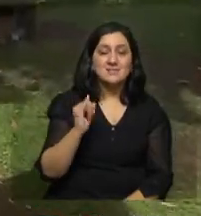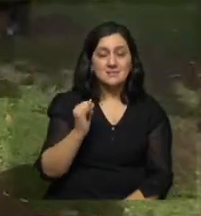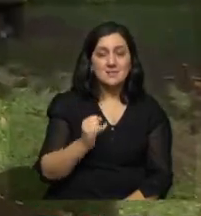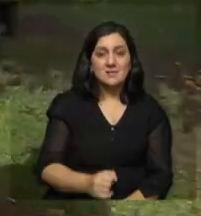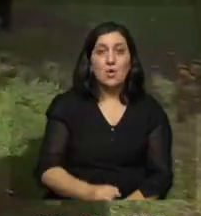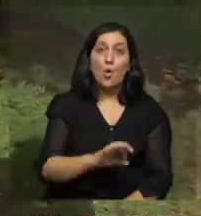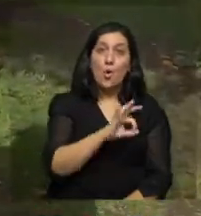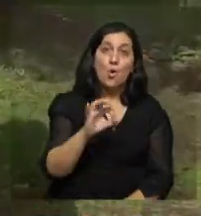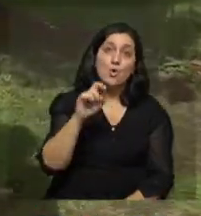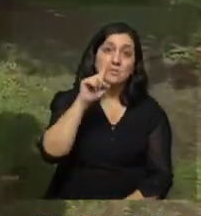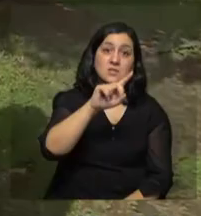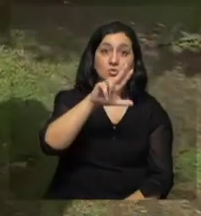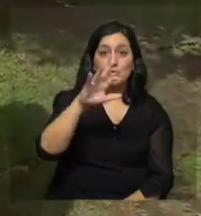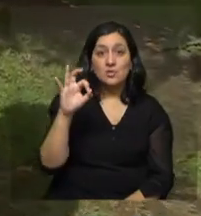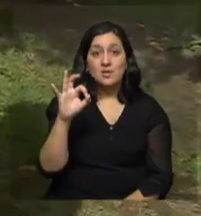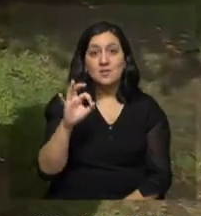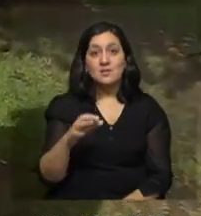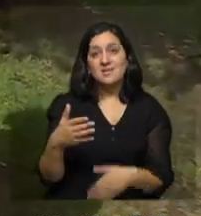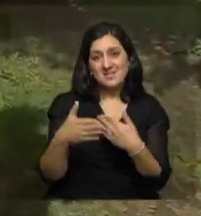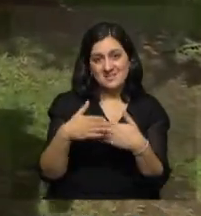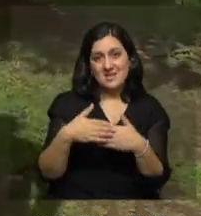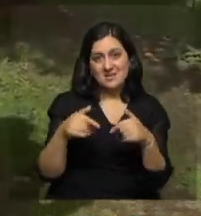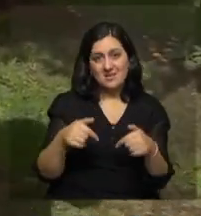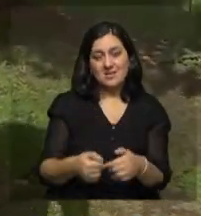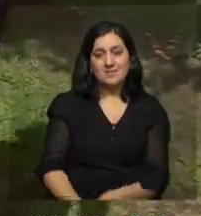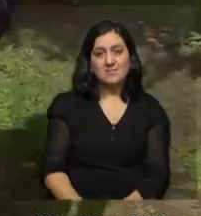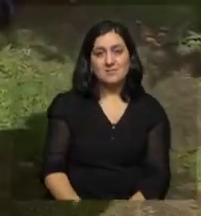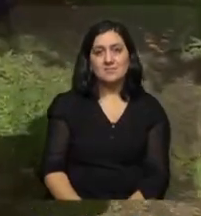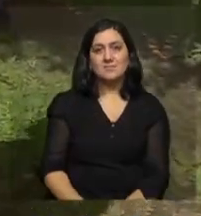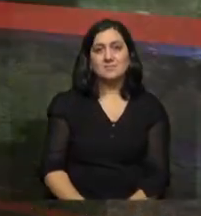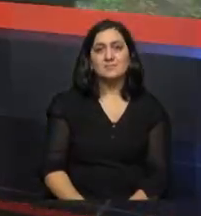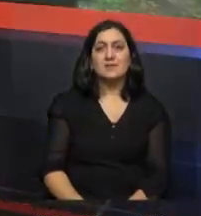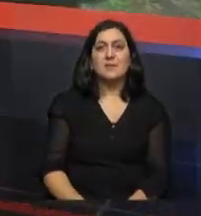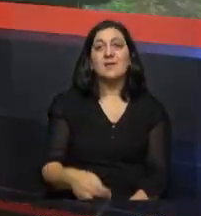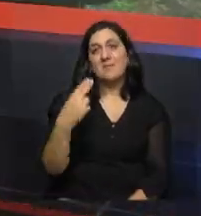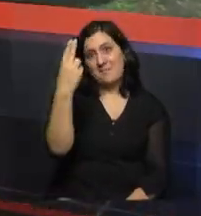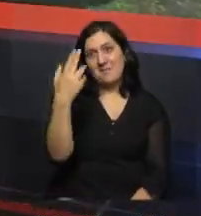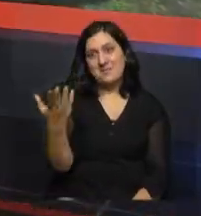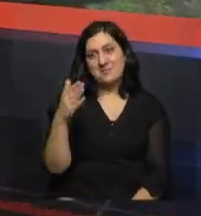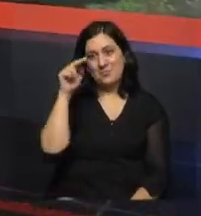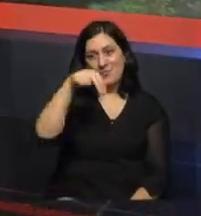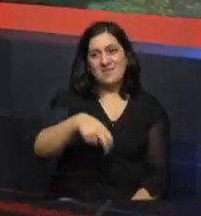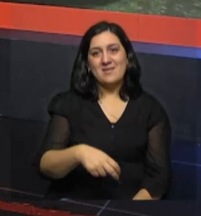O un 130, alguno de esos que pasa por acá cerca. El que te deje. El que te deje, JP. El que nos